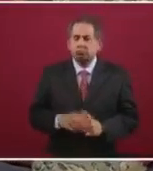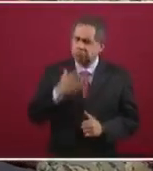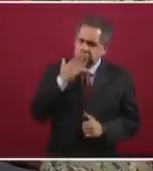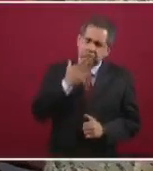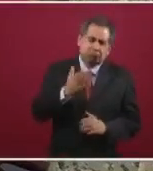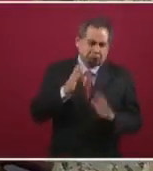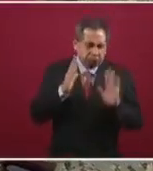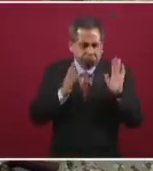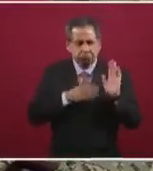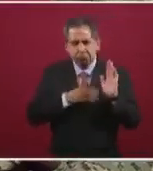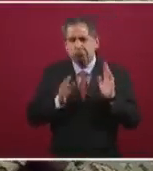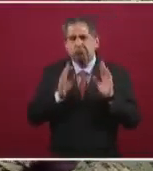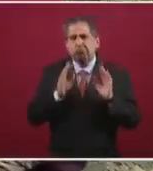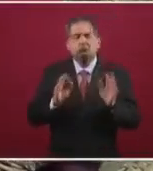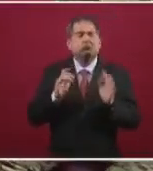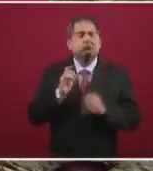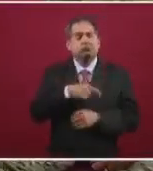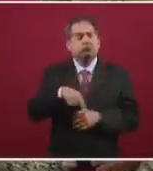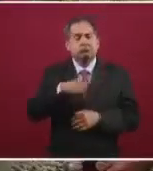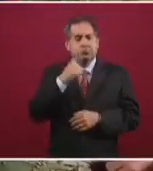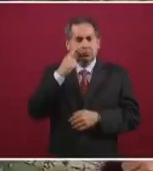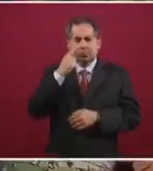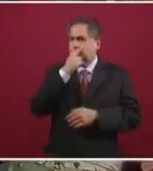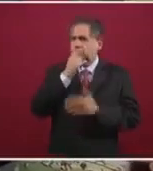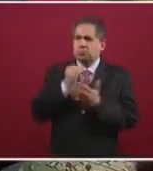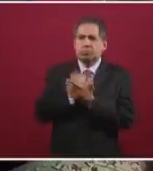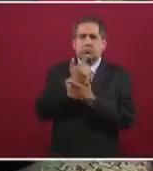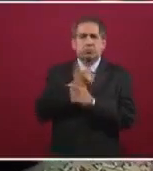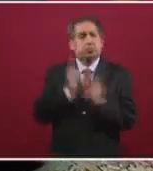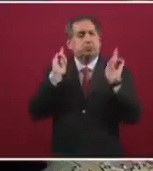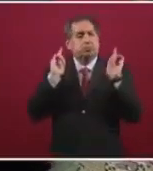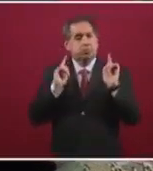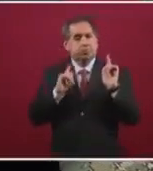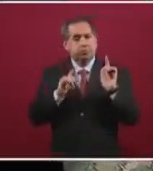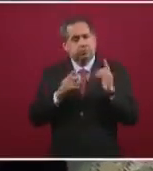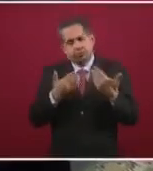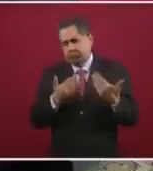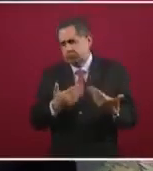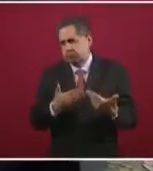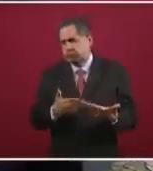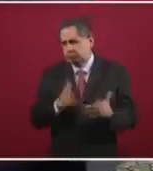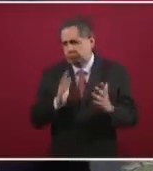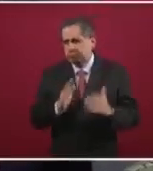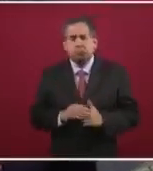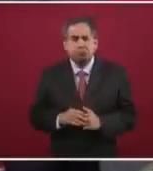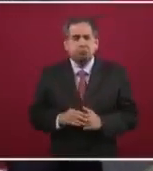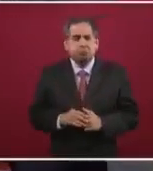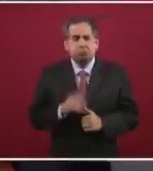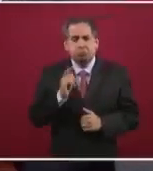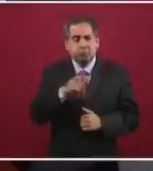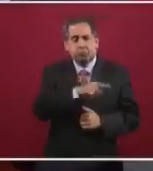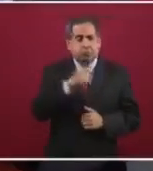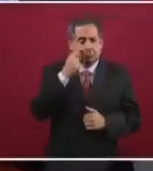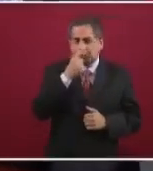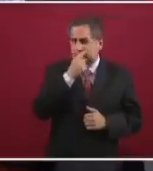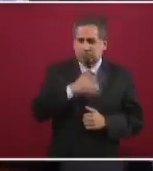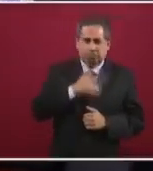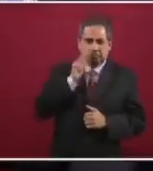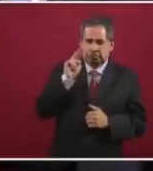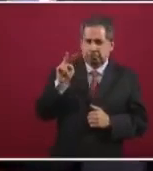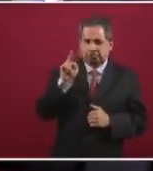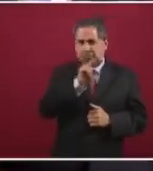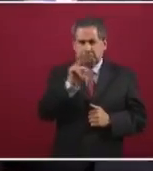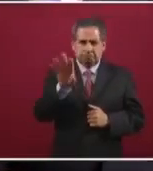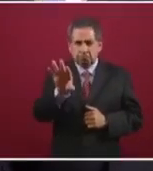celebramos que haya democracia, que elijan a